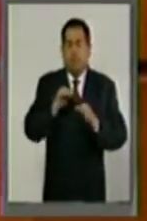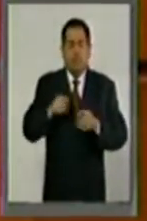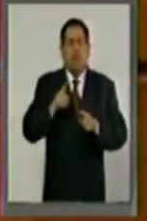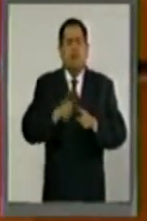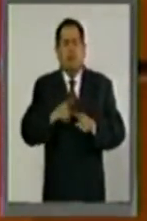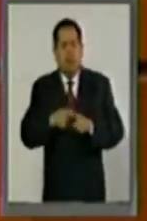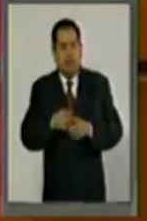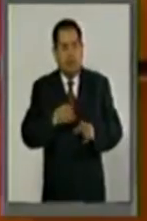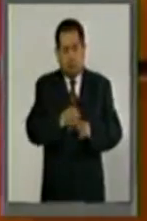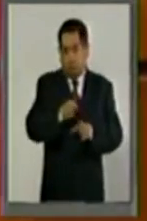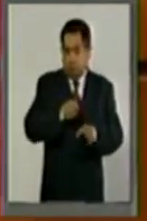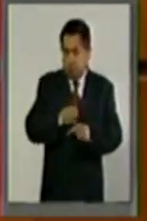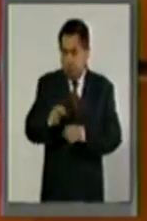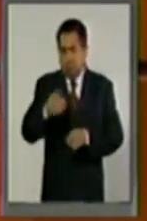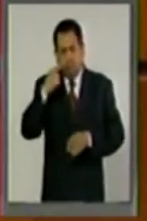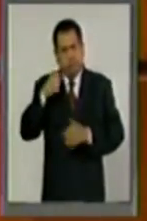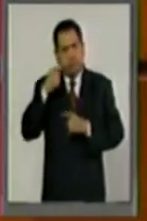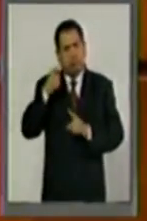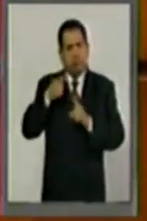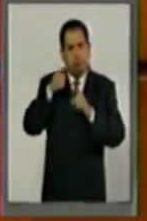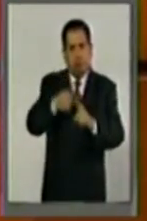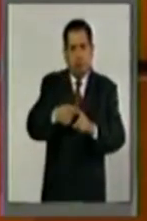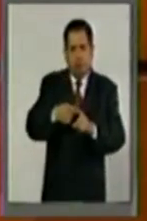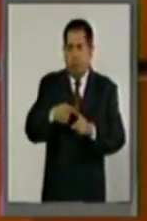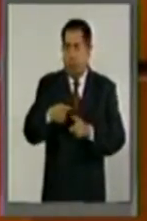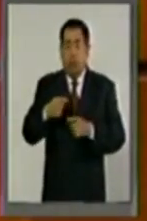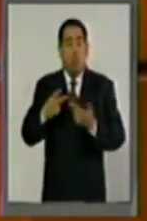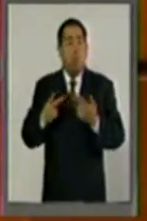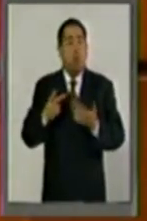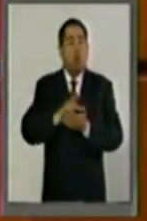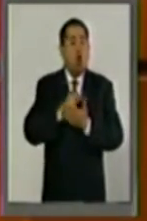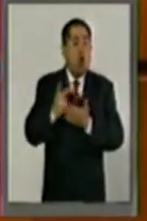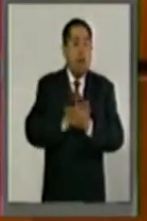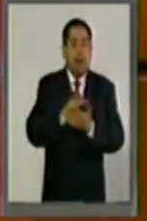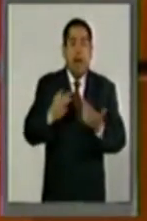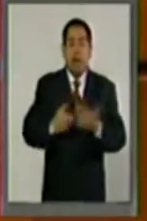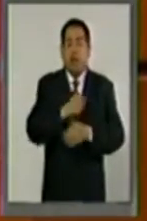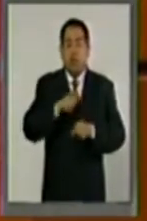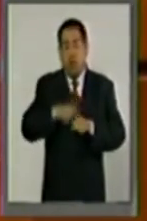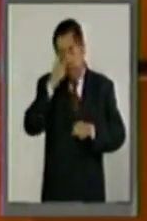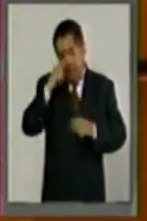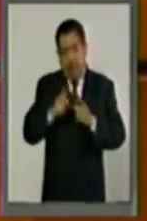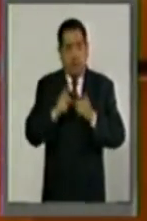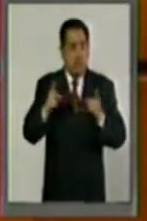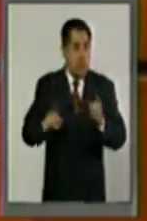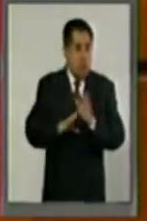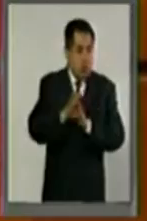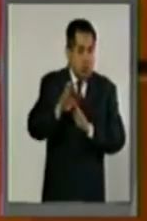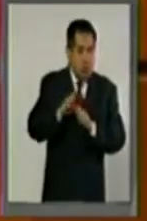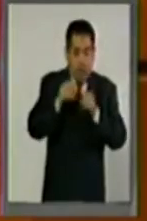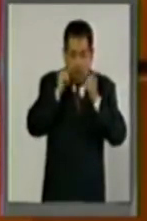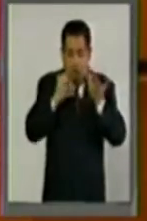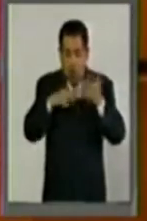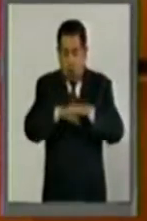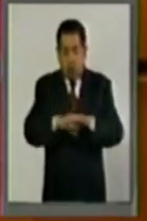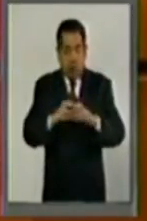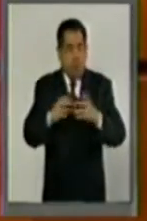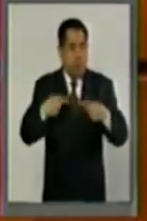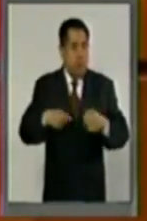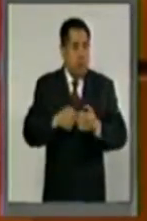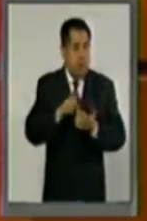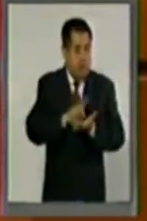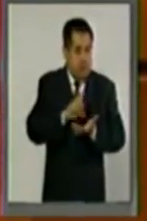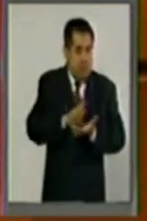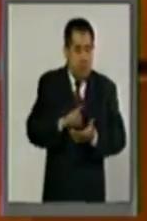acción contempladas en el objetivo tercero del Programa Nacional para el Desarrollo e Inclusión de las Personas con Discapacidad